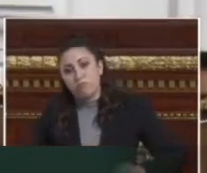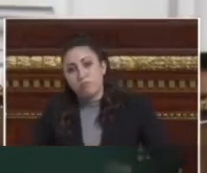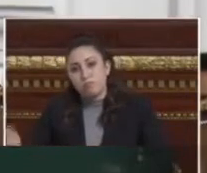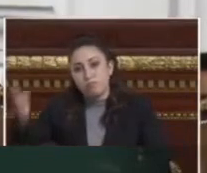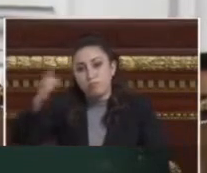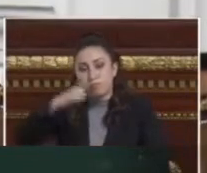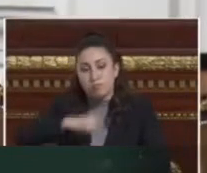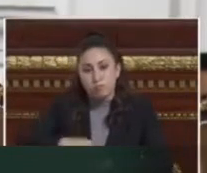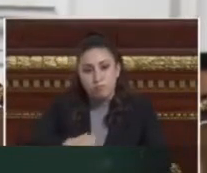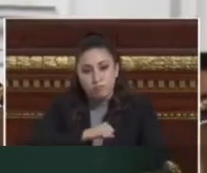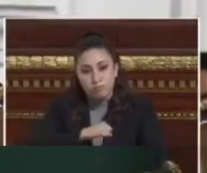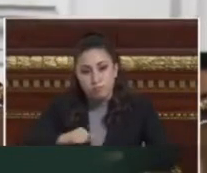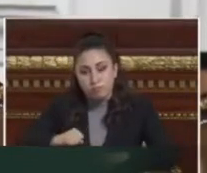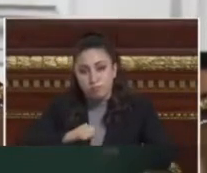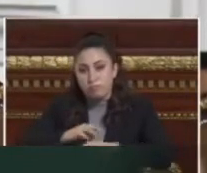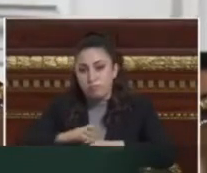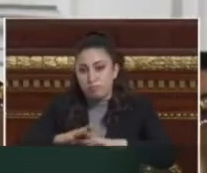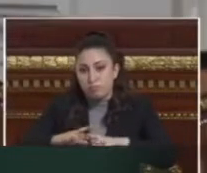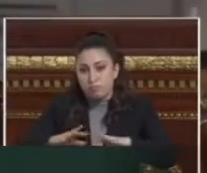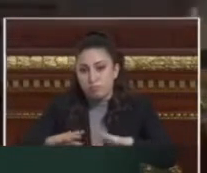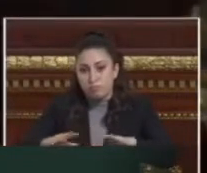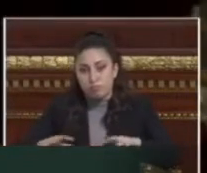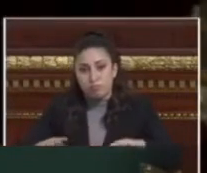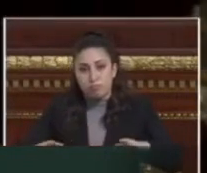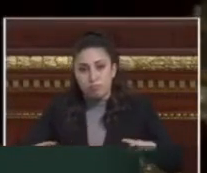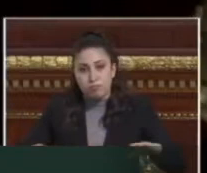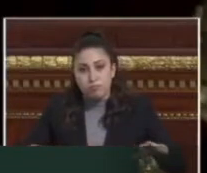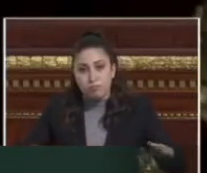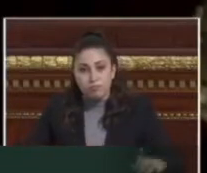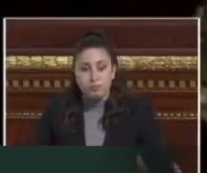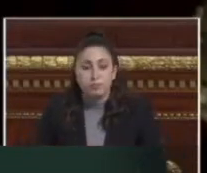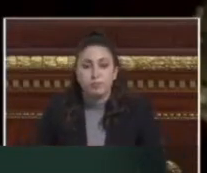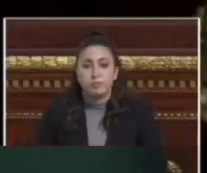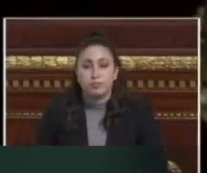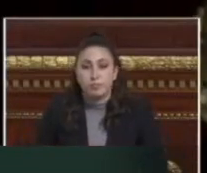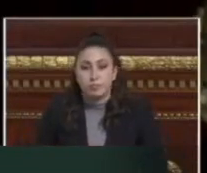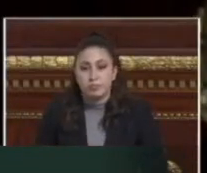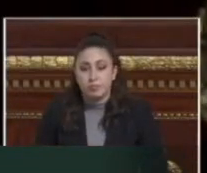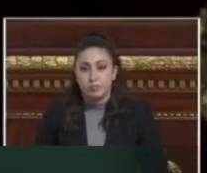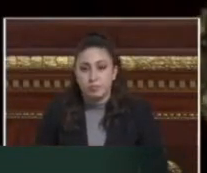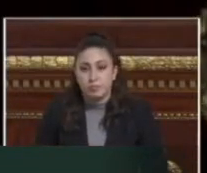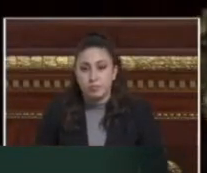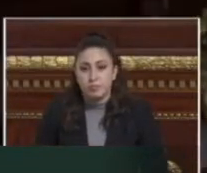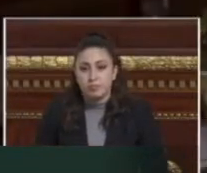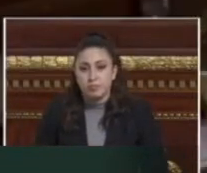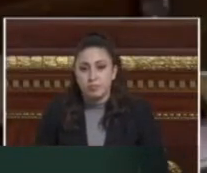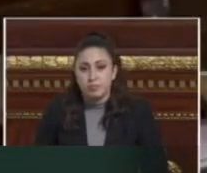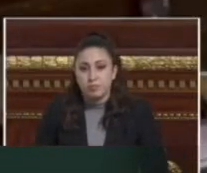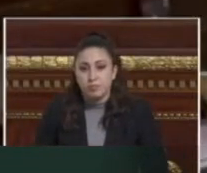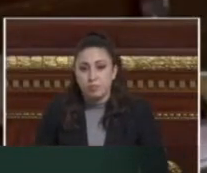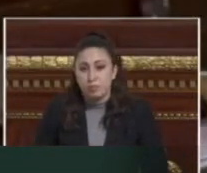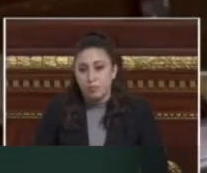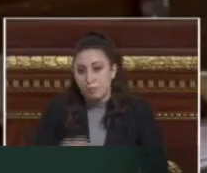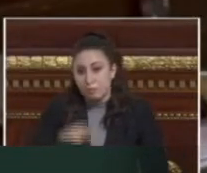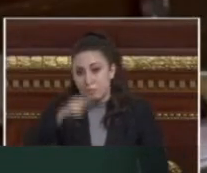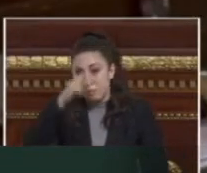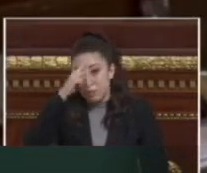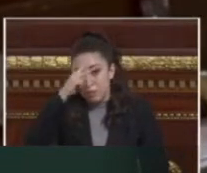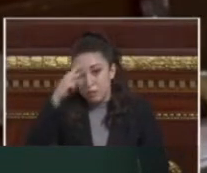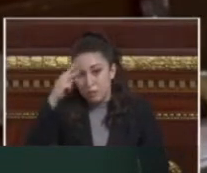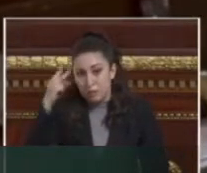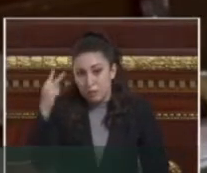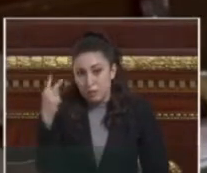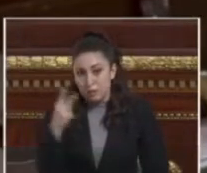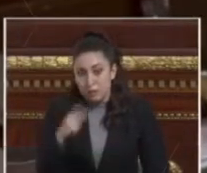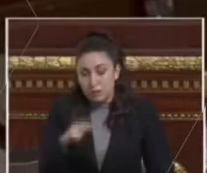del próximo martes 1 de febrero. Las y los diputados integrantes de la Comisión Permanente entonaron el himno nacional y dieron por concluidos los